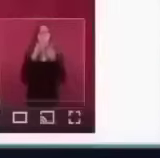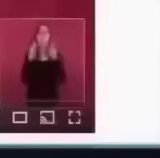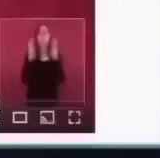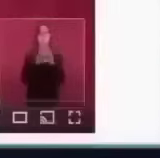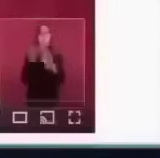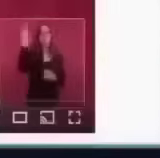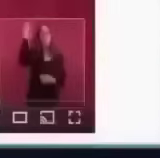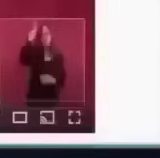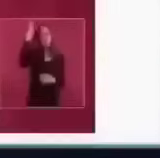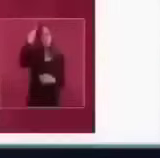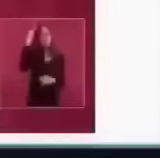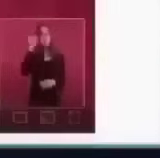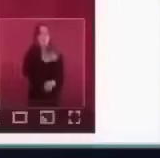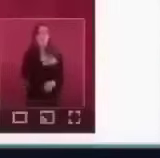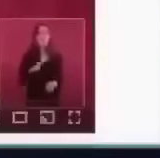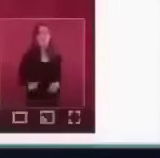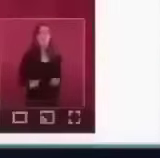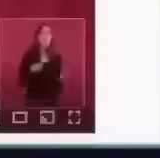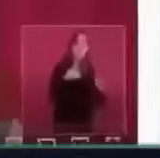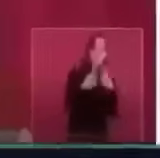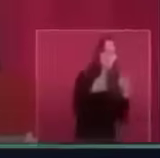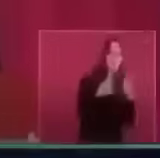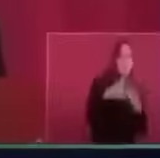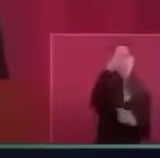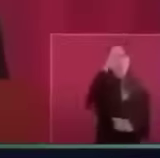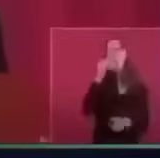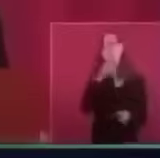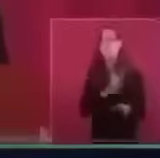Obrador. Que no es un asunto